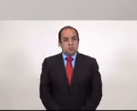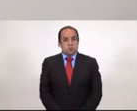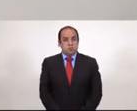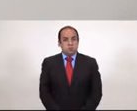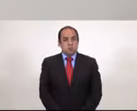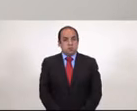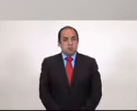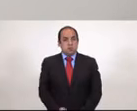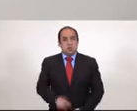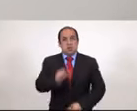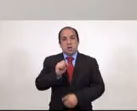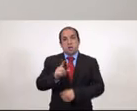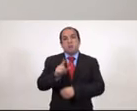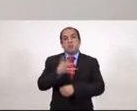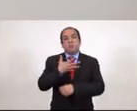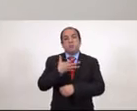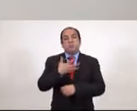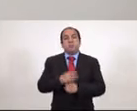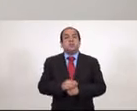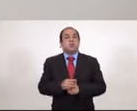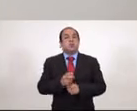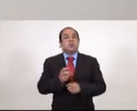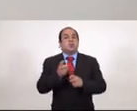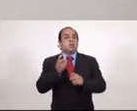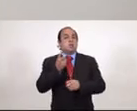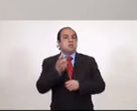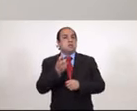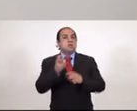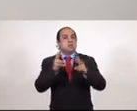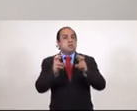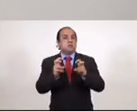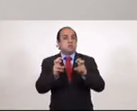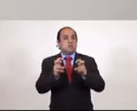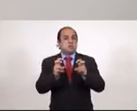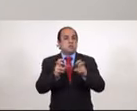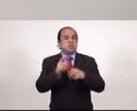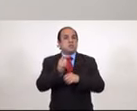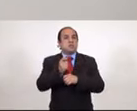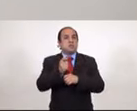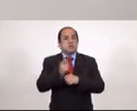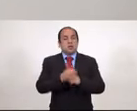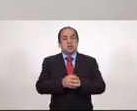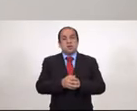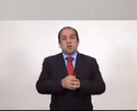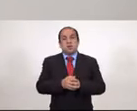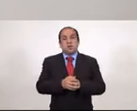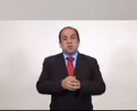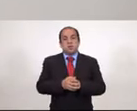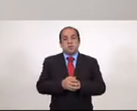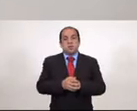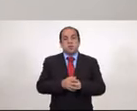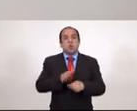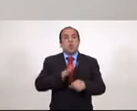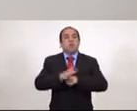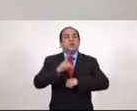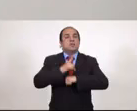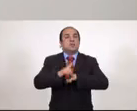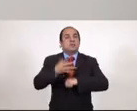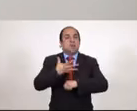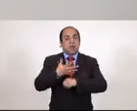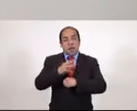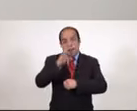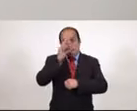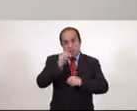cubierto ese aspecto relacionado con las consecuencias de la falla que se presentó y